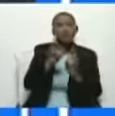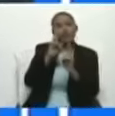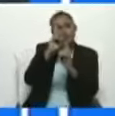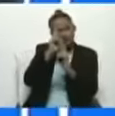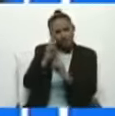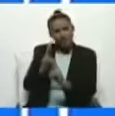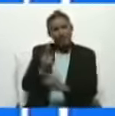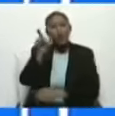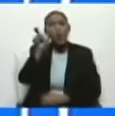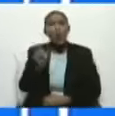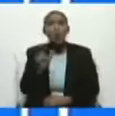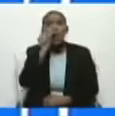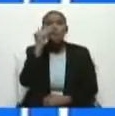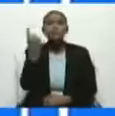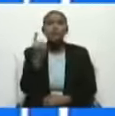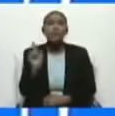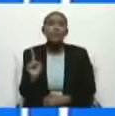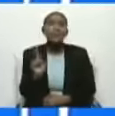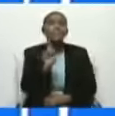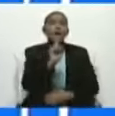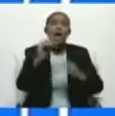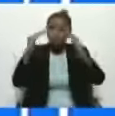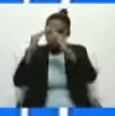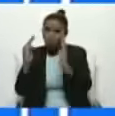que solamente sale de su casa para ir al médico.